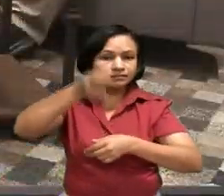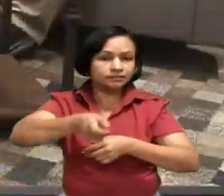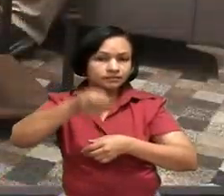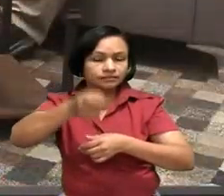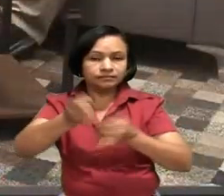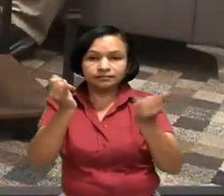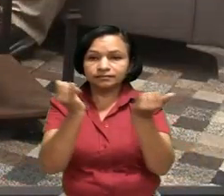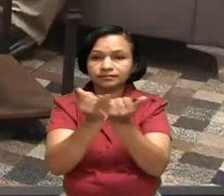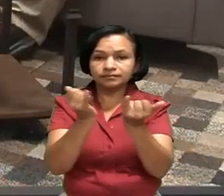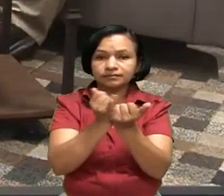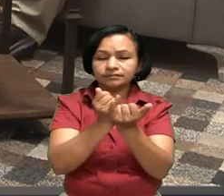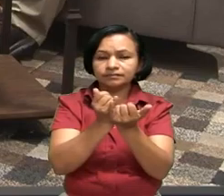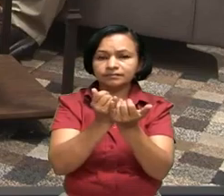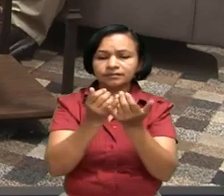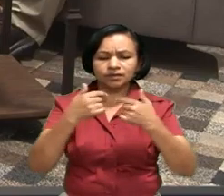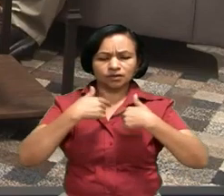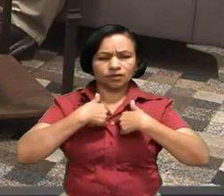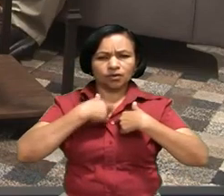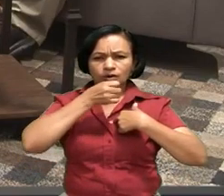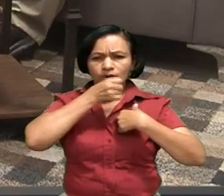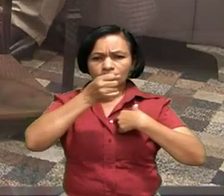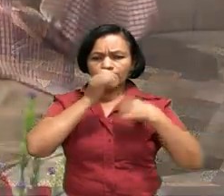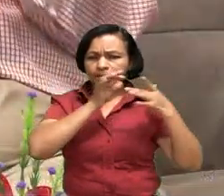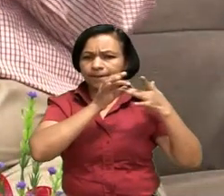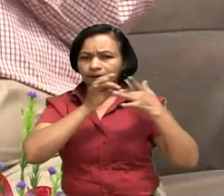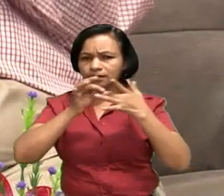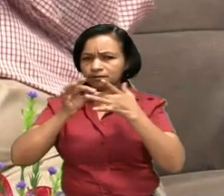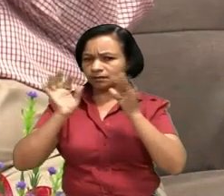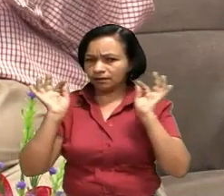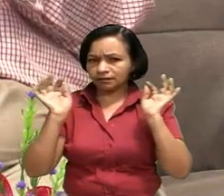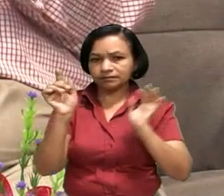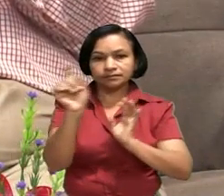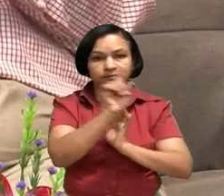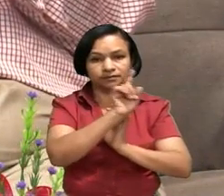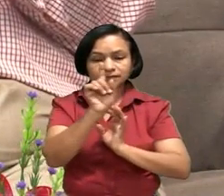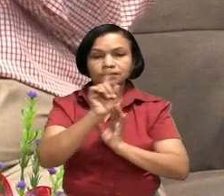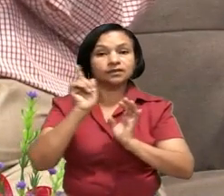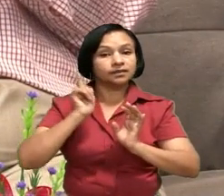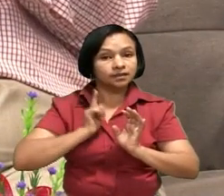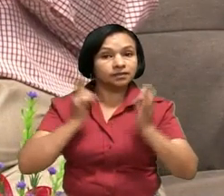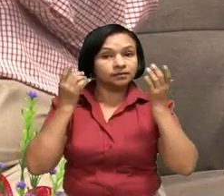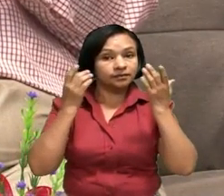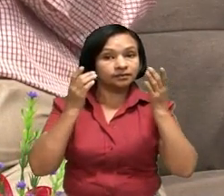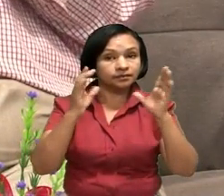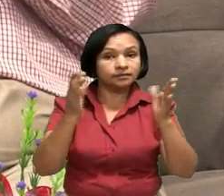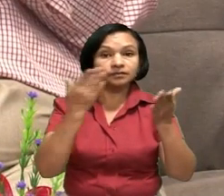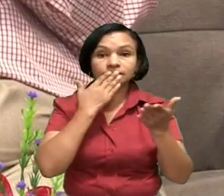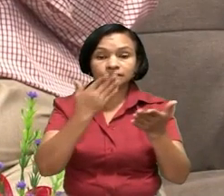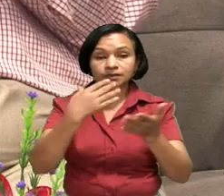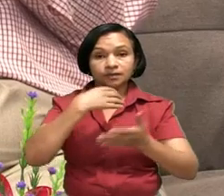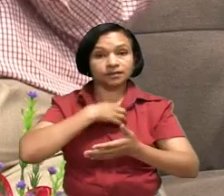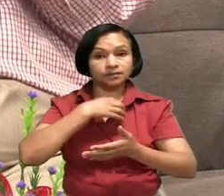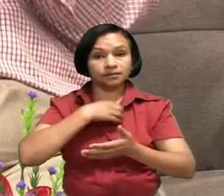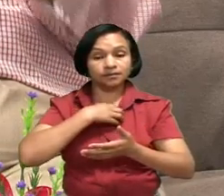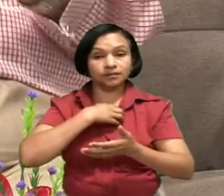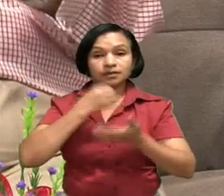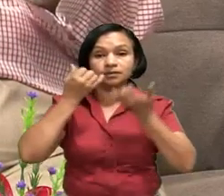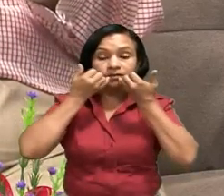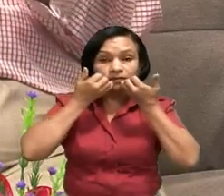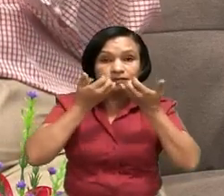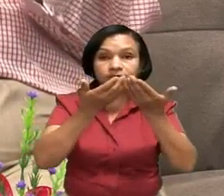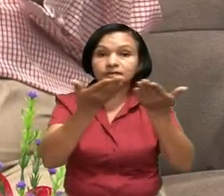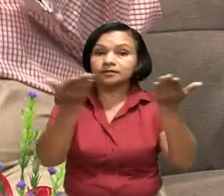valor que coronas tenemos nosotros los periodistas tenemos privilegios el privilegio nuestro es informar